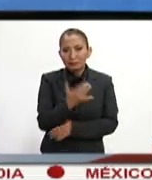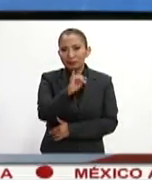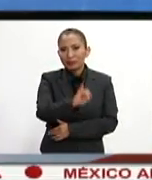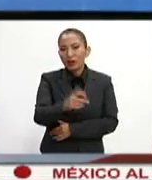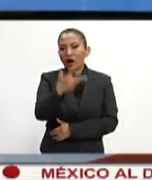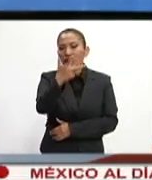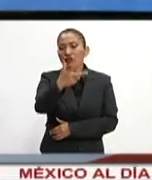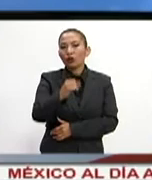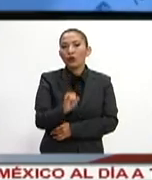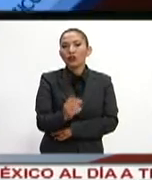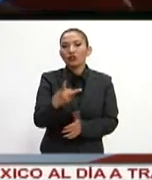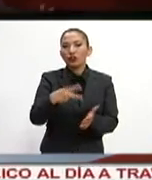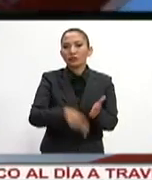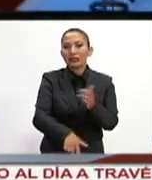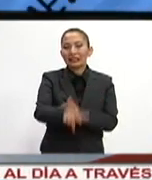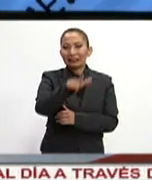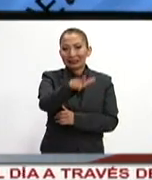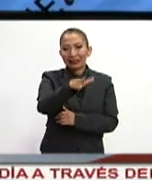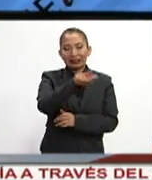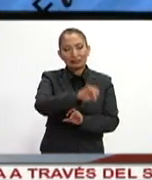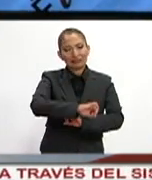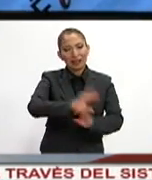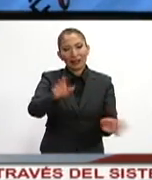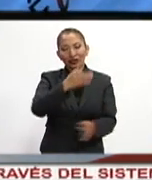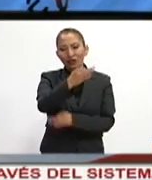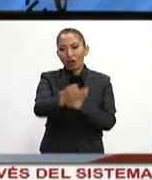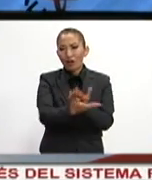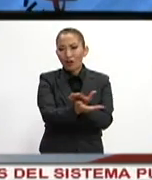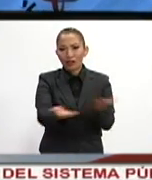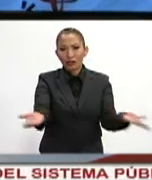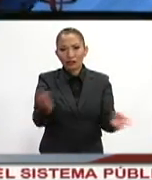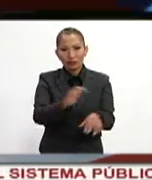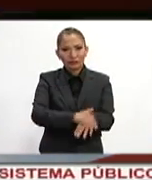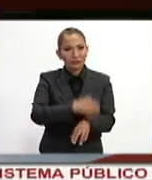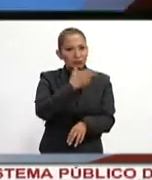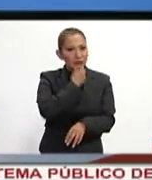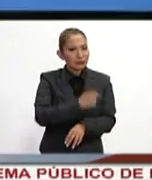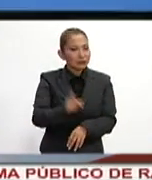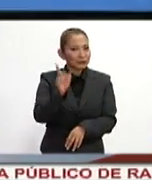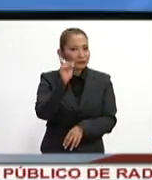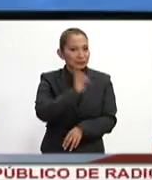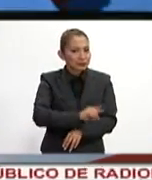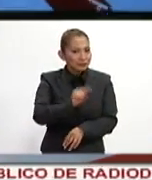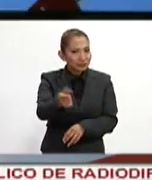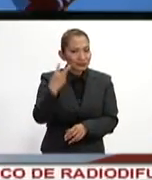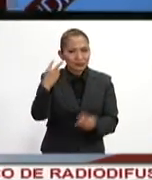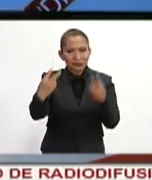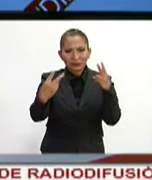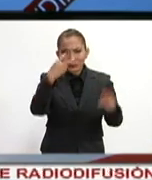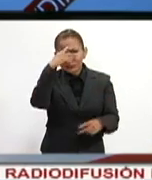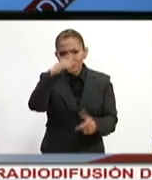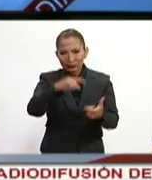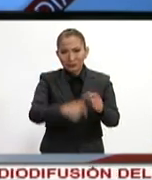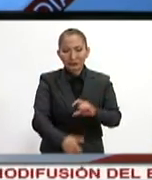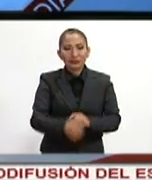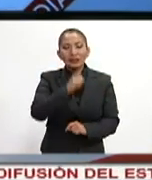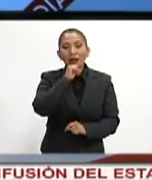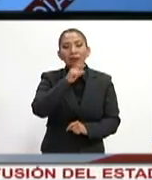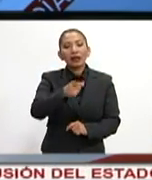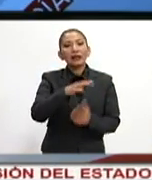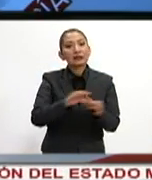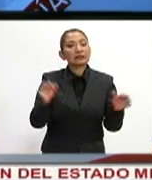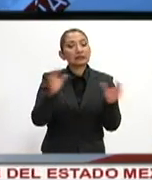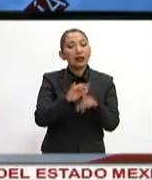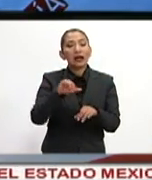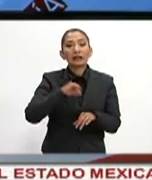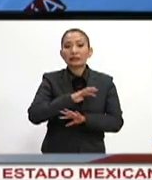jueves 8 de junio del 2017 y por supuesto a todos ustedes amigos y amigas de México al Día que nos ven. También les comento que ya